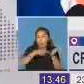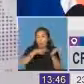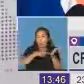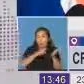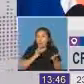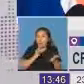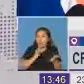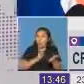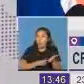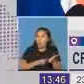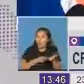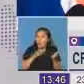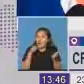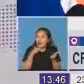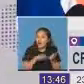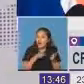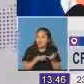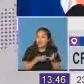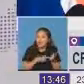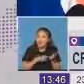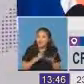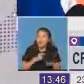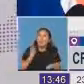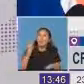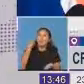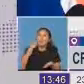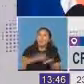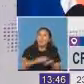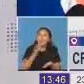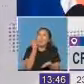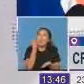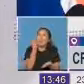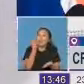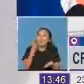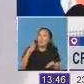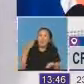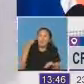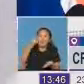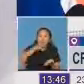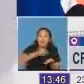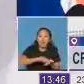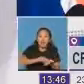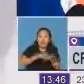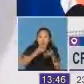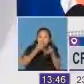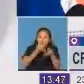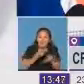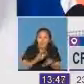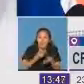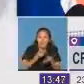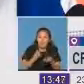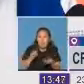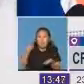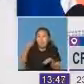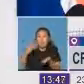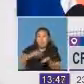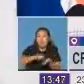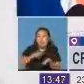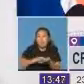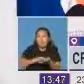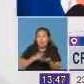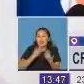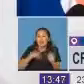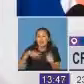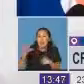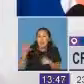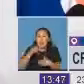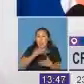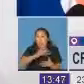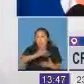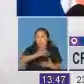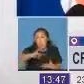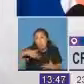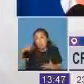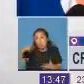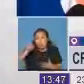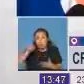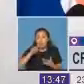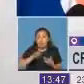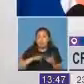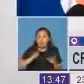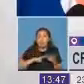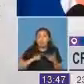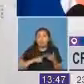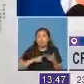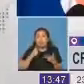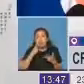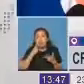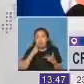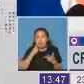Ahí te habla del cargo fijo, te habla de la generación, el costo de generación, el costo del transporte y te habla de las tasas